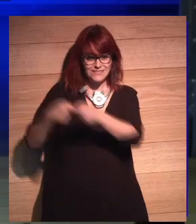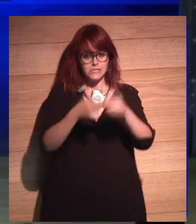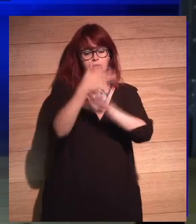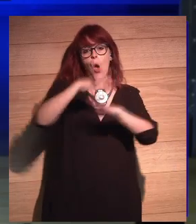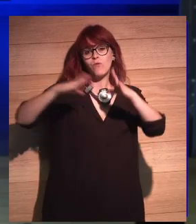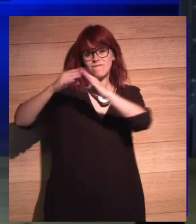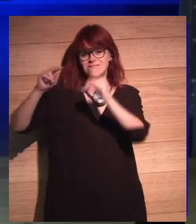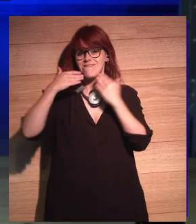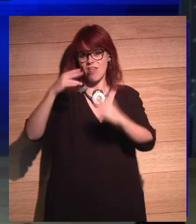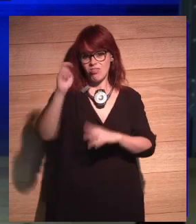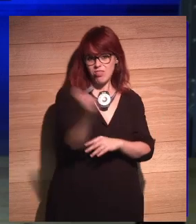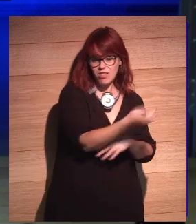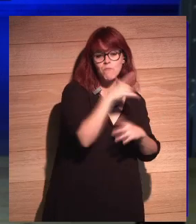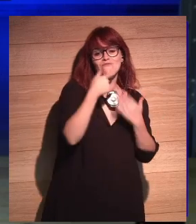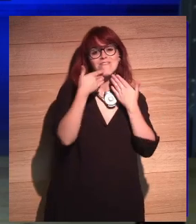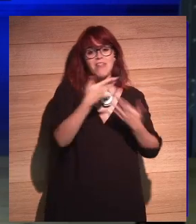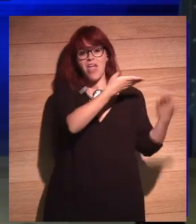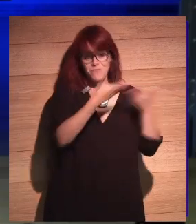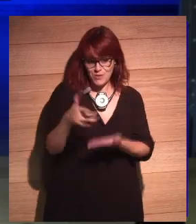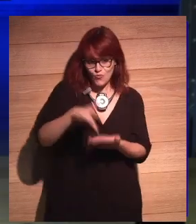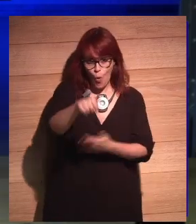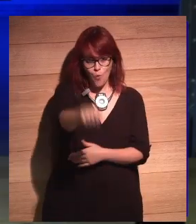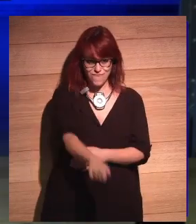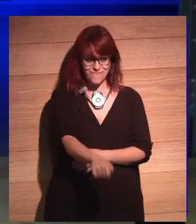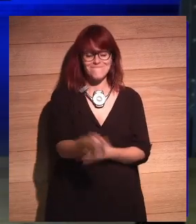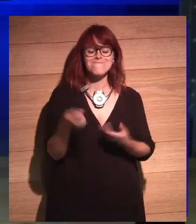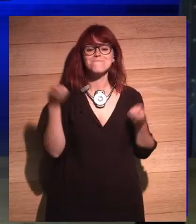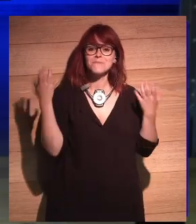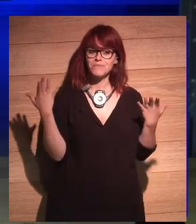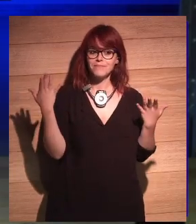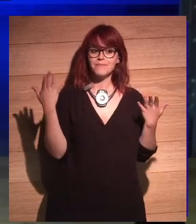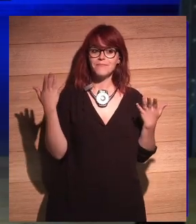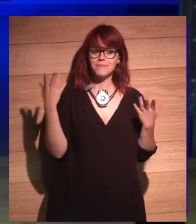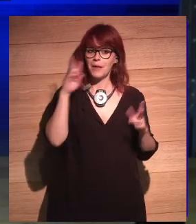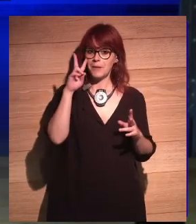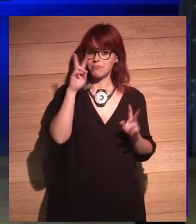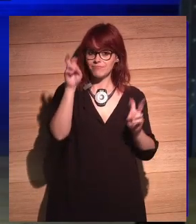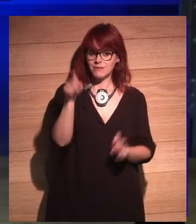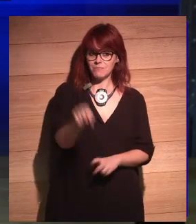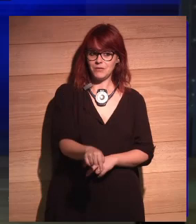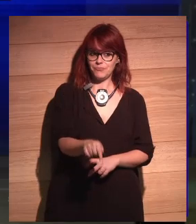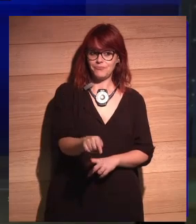bueno, muchas gracias al British Council por invitarme a estar aquí, de hecho. Y vamos a ver